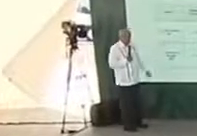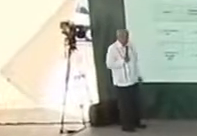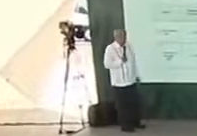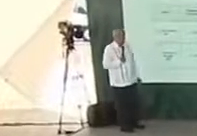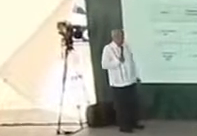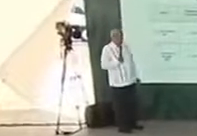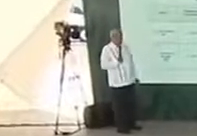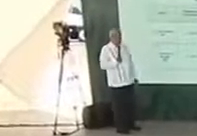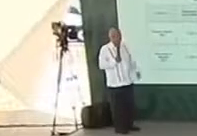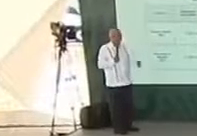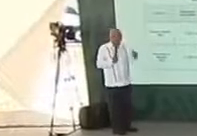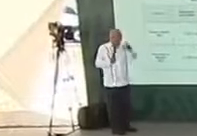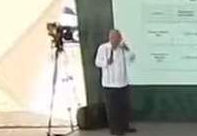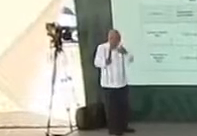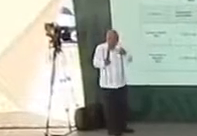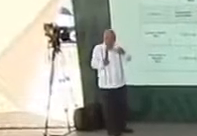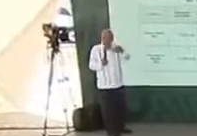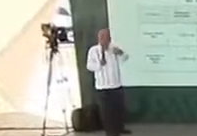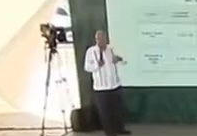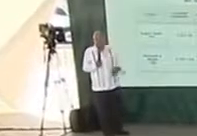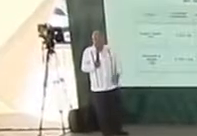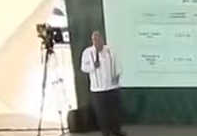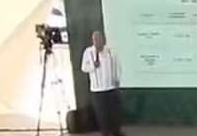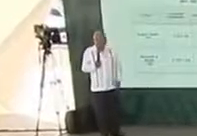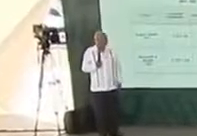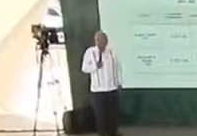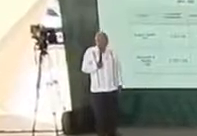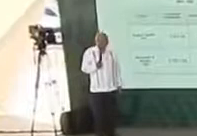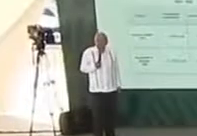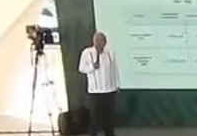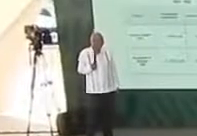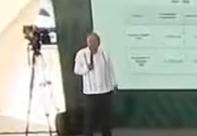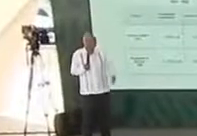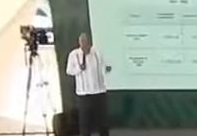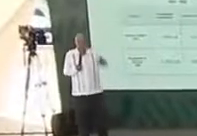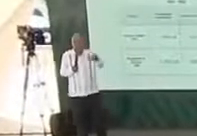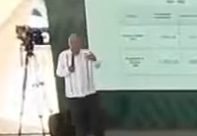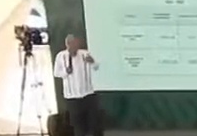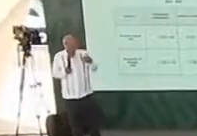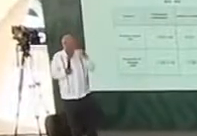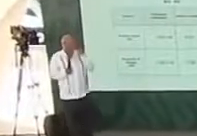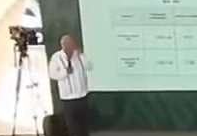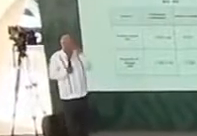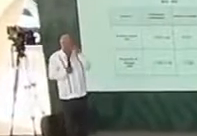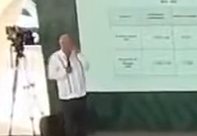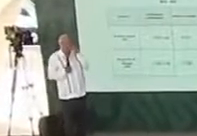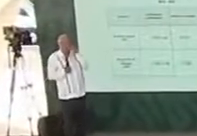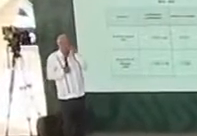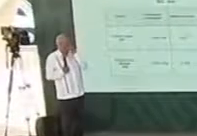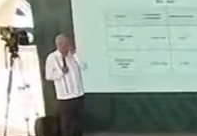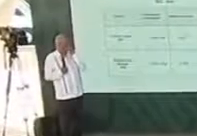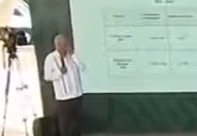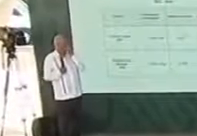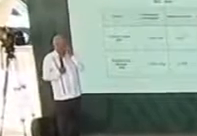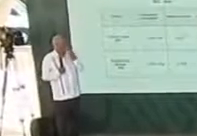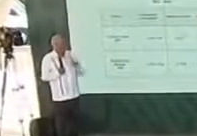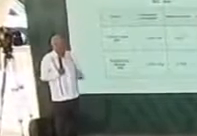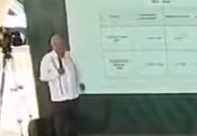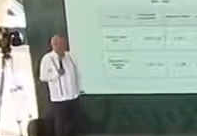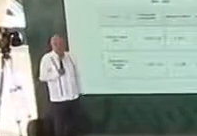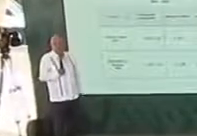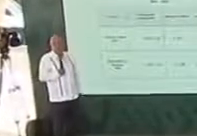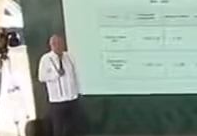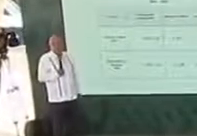cuando se le preguntó si querían que se juzgara a los expresidentes,